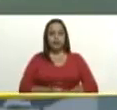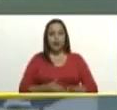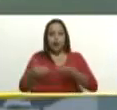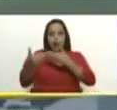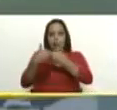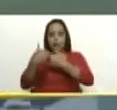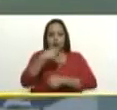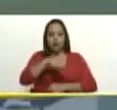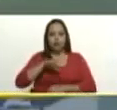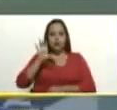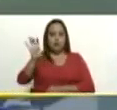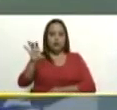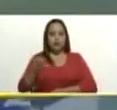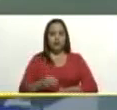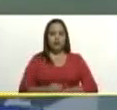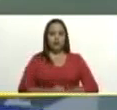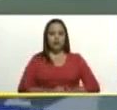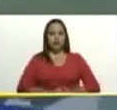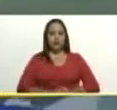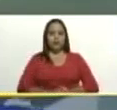contra nuestro país,